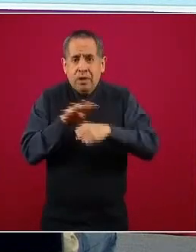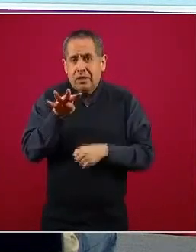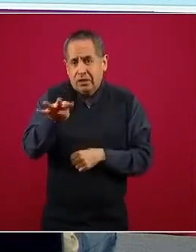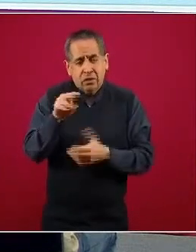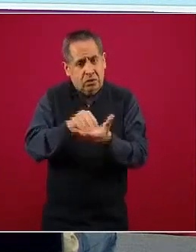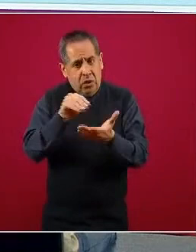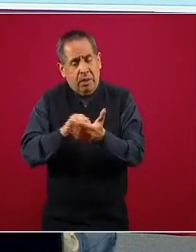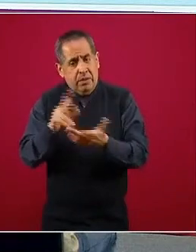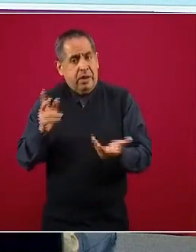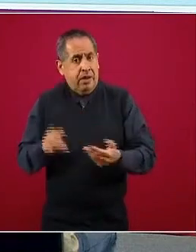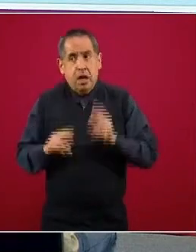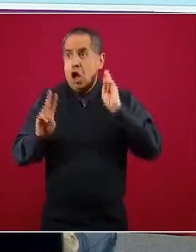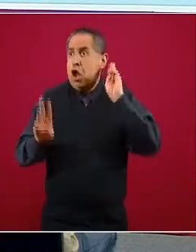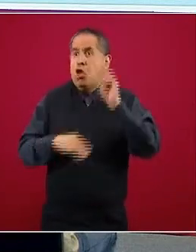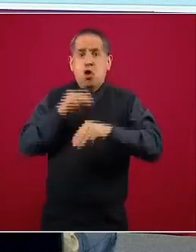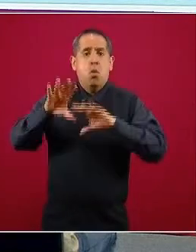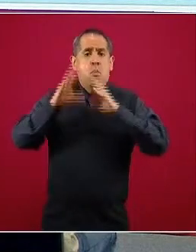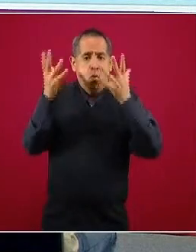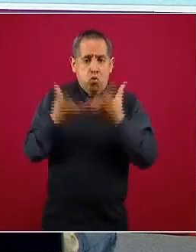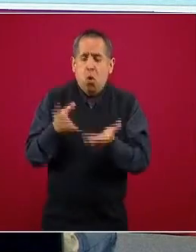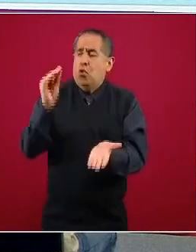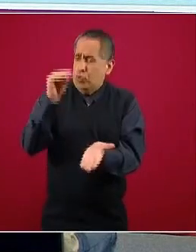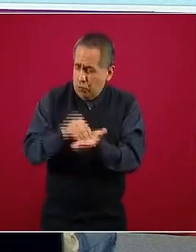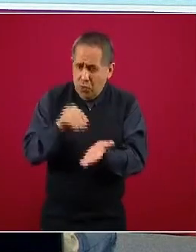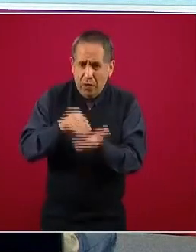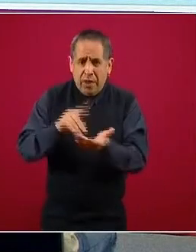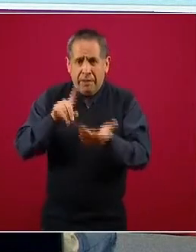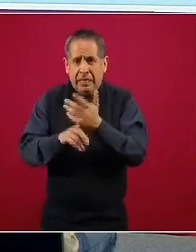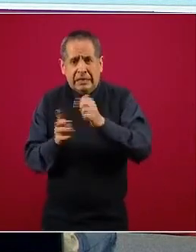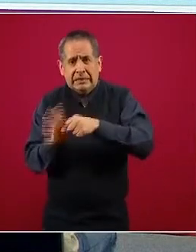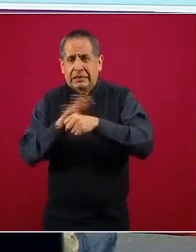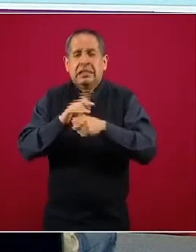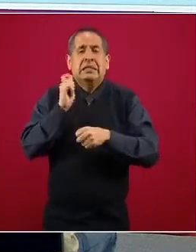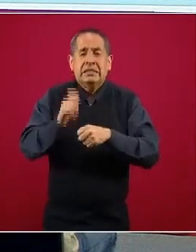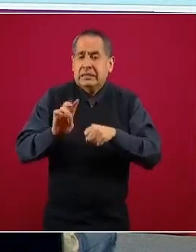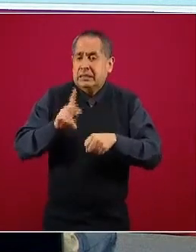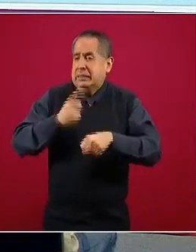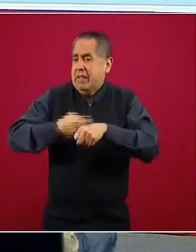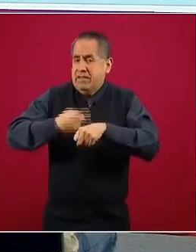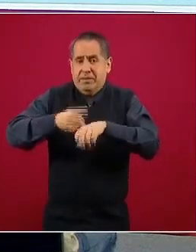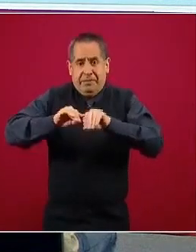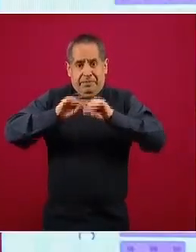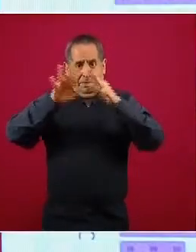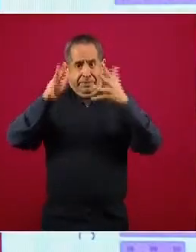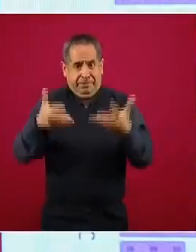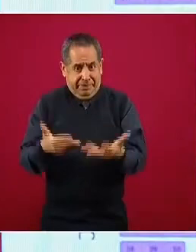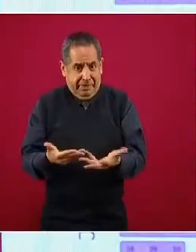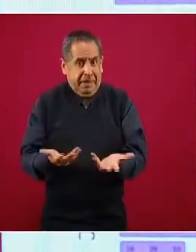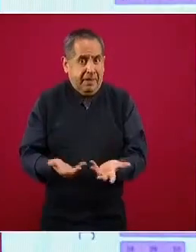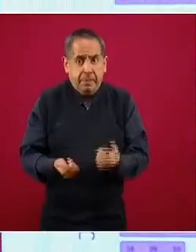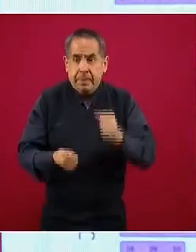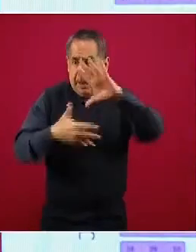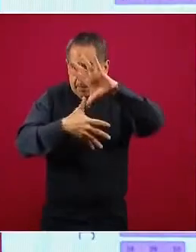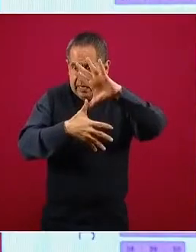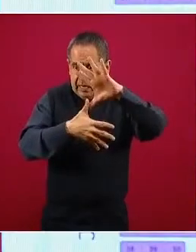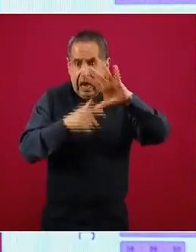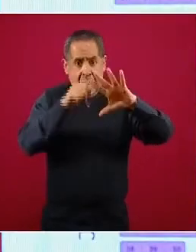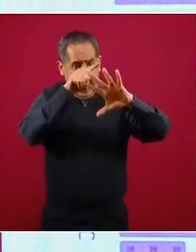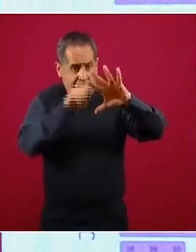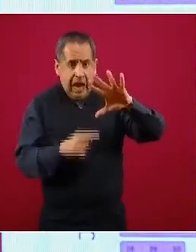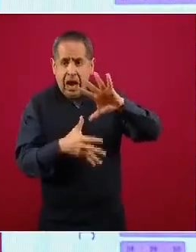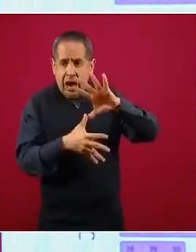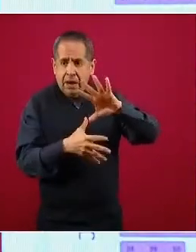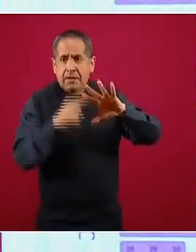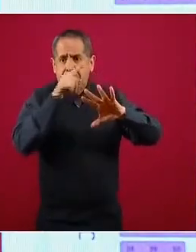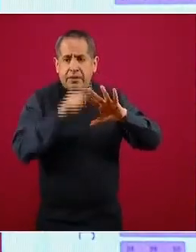COVID-19. En el mundo entero existe esta epidemia, es una pandemia y en la región de América, en el continente